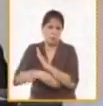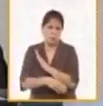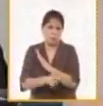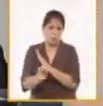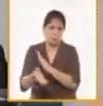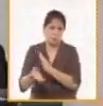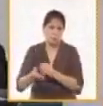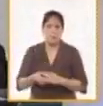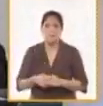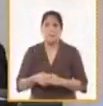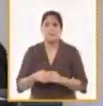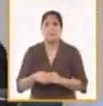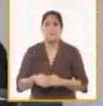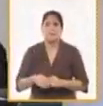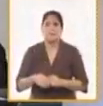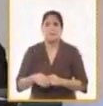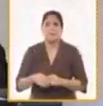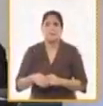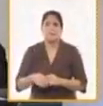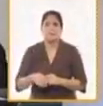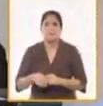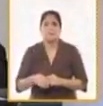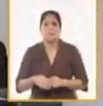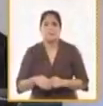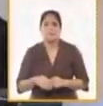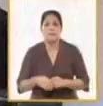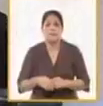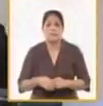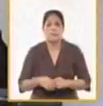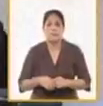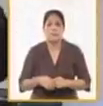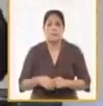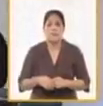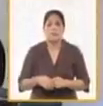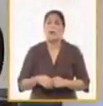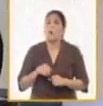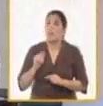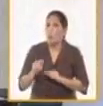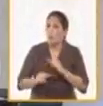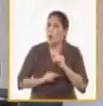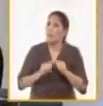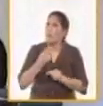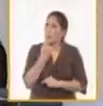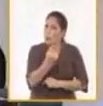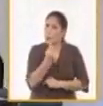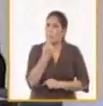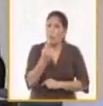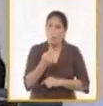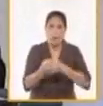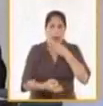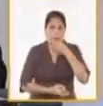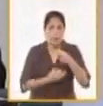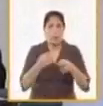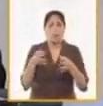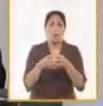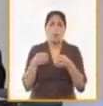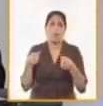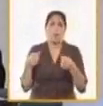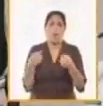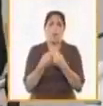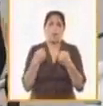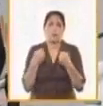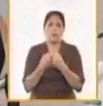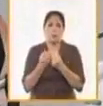desenmascaró. Una victoria del pueblo venezolano fue ir desenmascarando uno tras otro a toda esa dirigencia